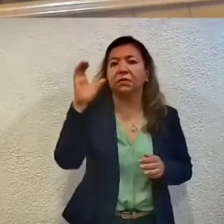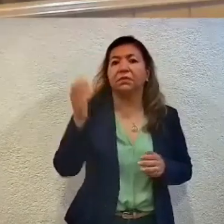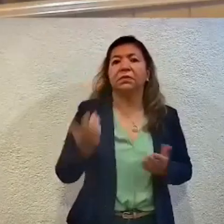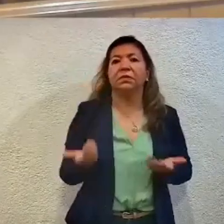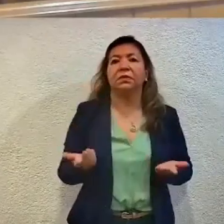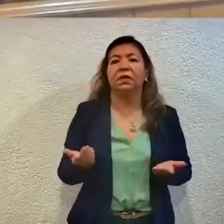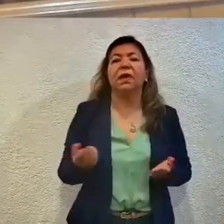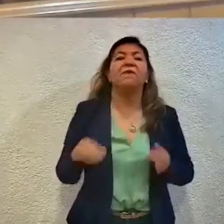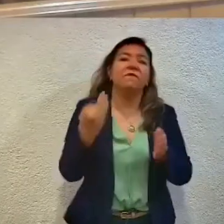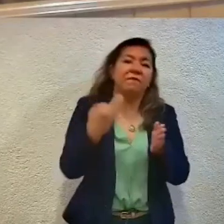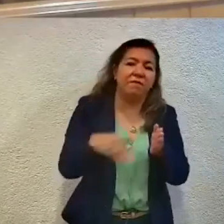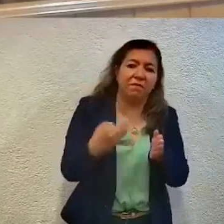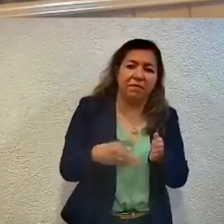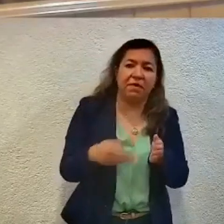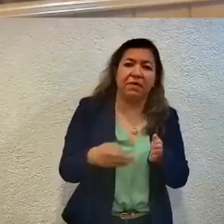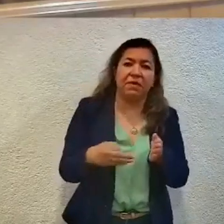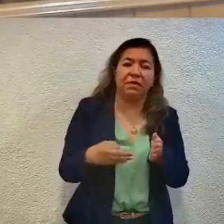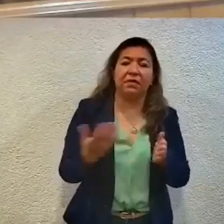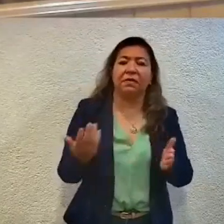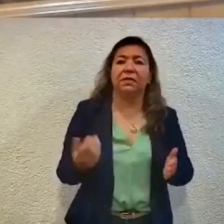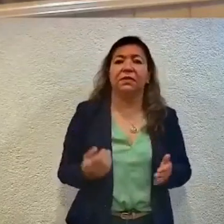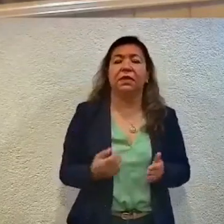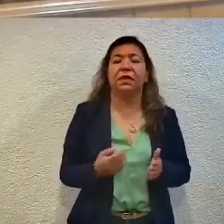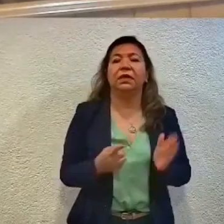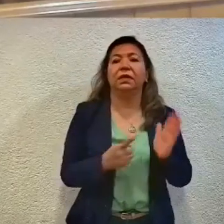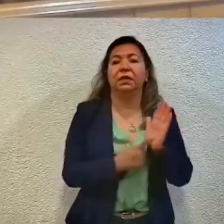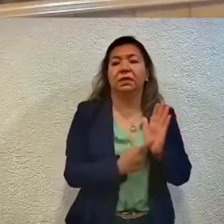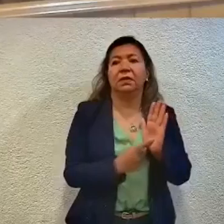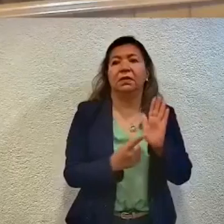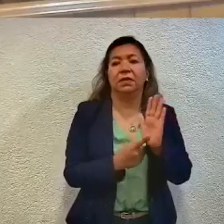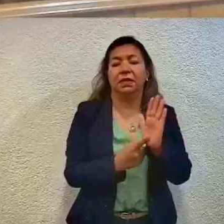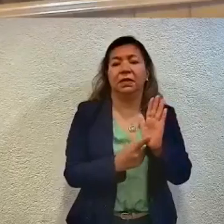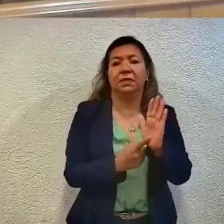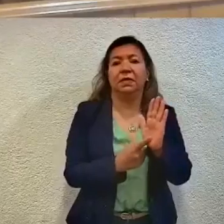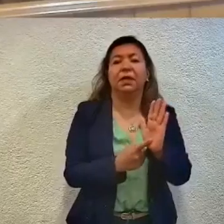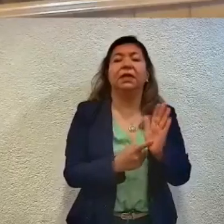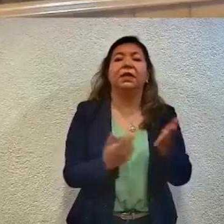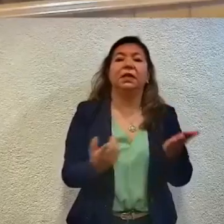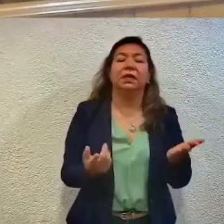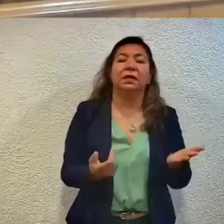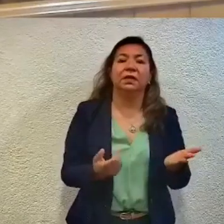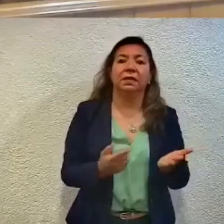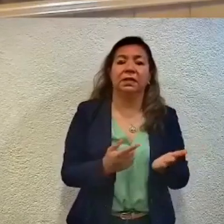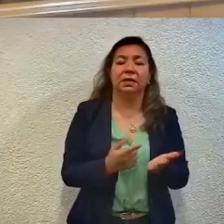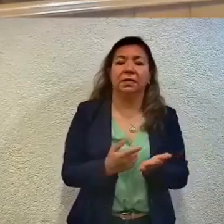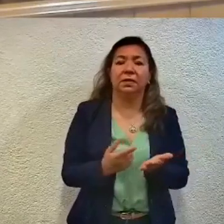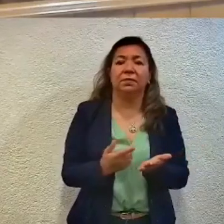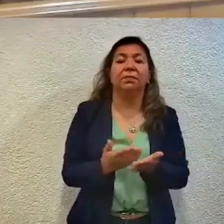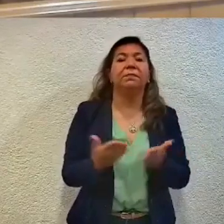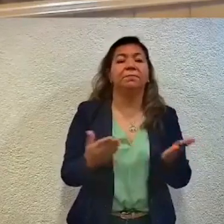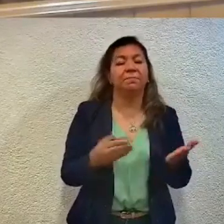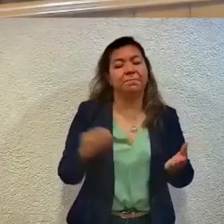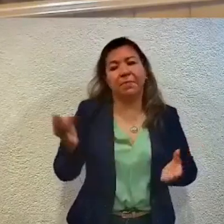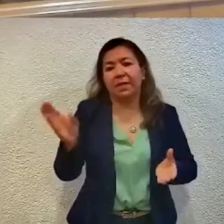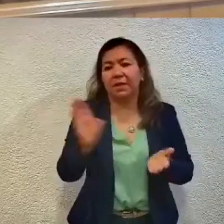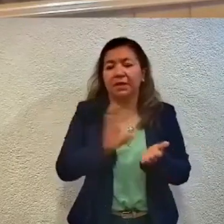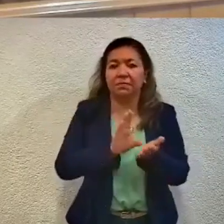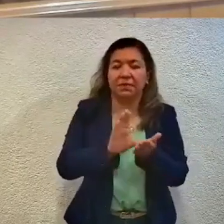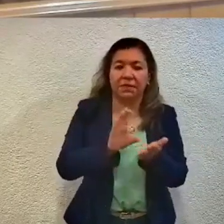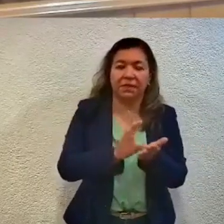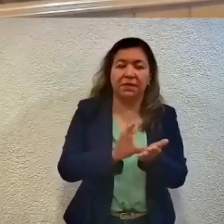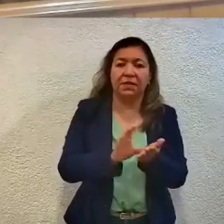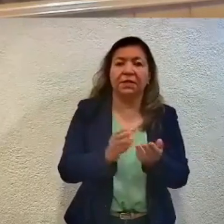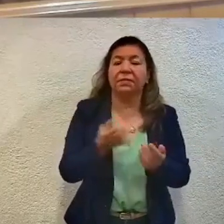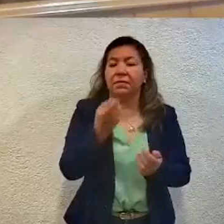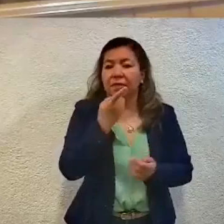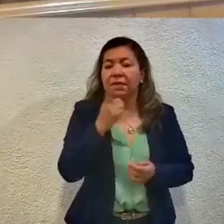mismas, resultan insuficientes, en principio, para acreditar las irregularidades aducidas y, finalmente, para